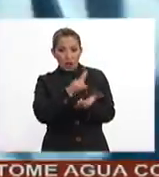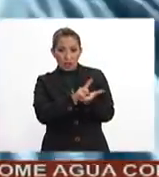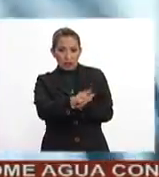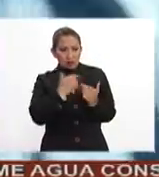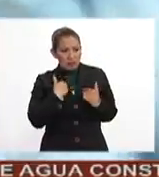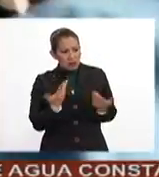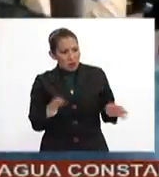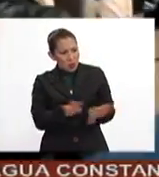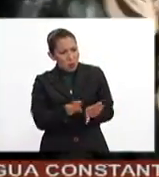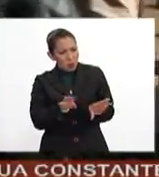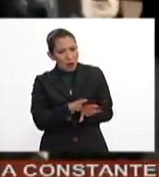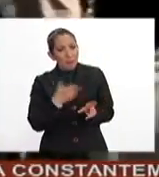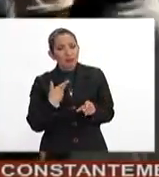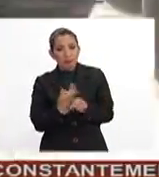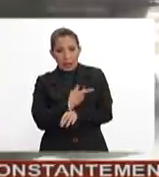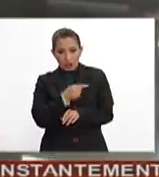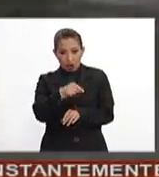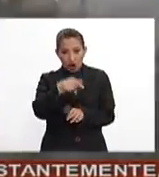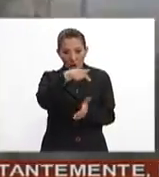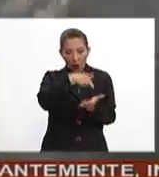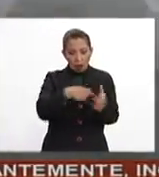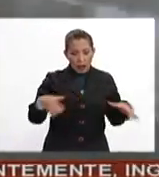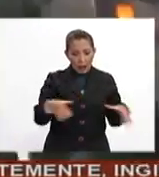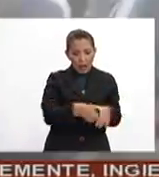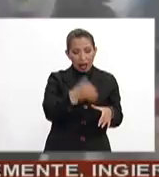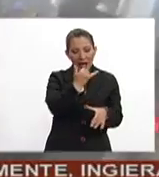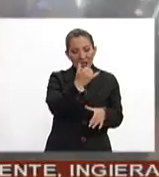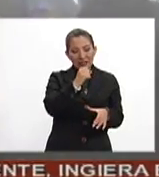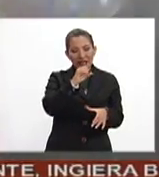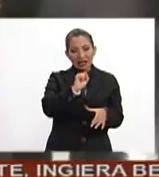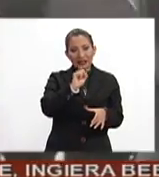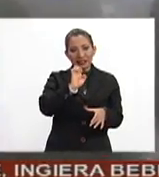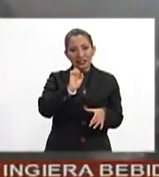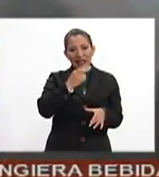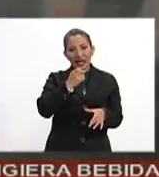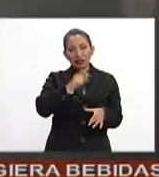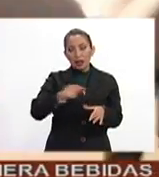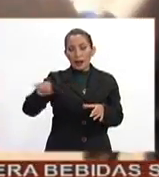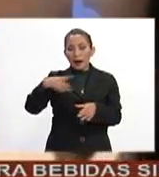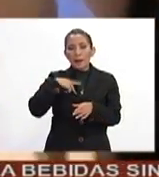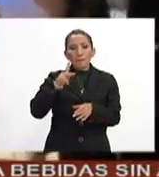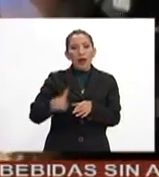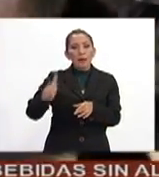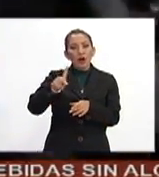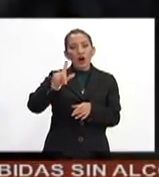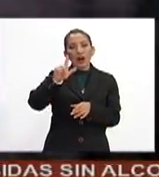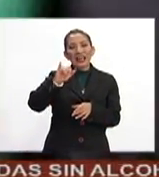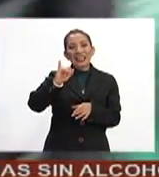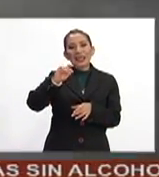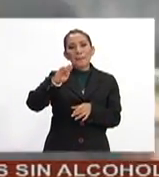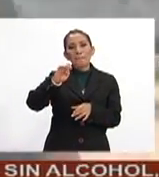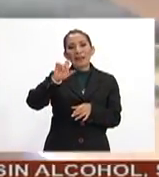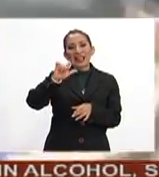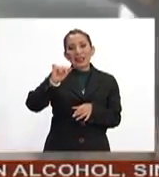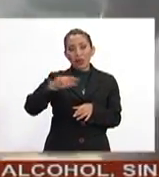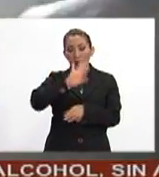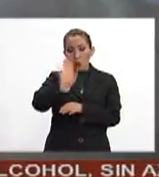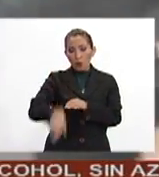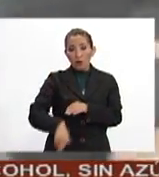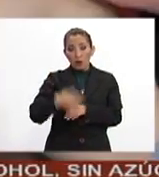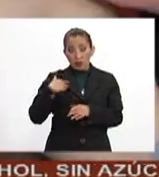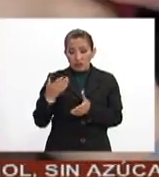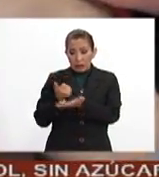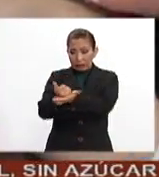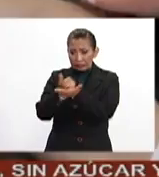Derechos Humanos. Los hechos ocurrieron en la localidad de Janshayun, en la provincia de Idlib. Los cuerpos de